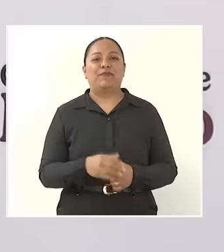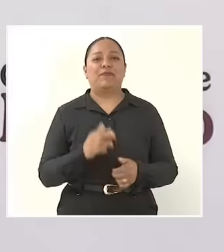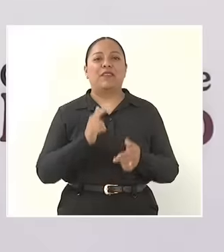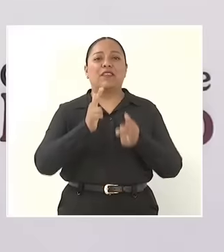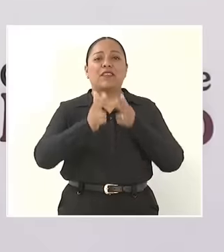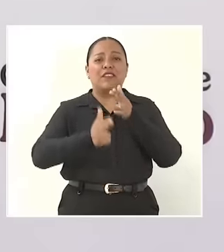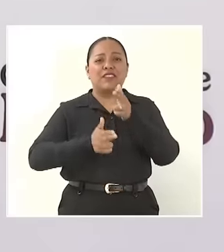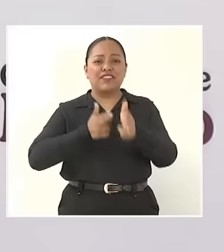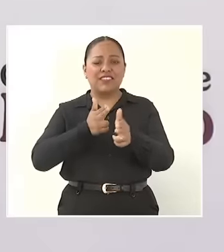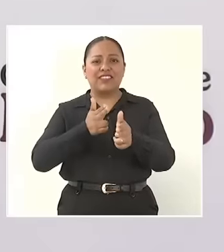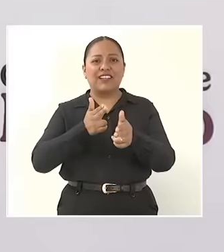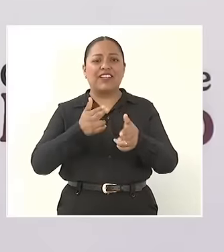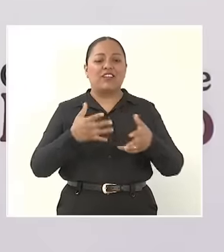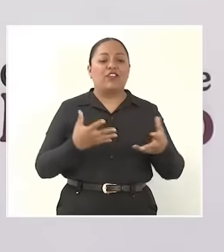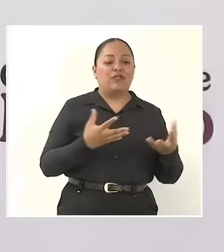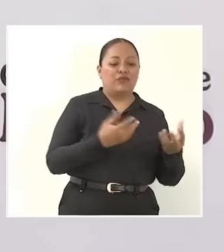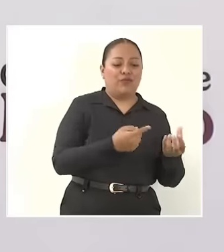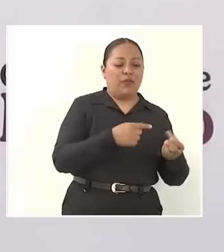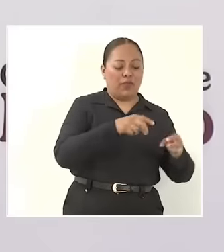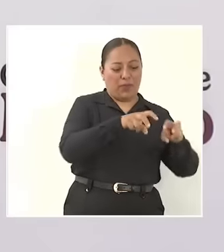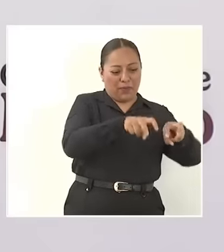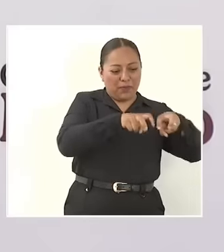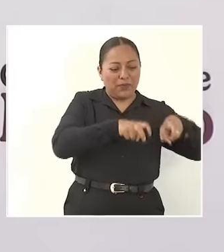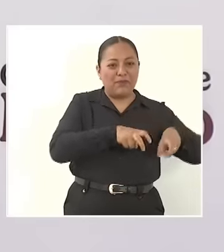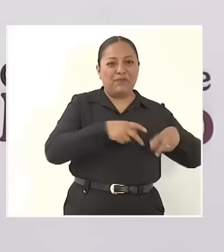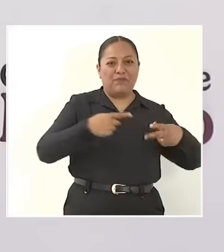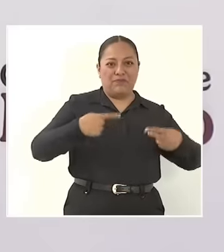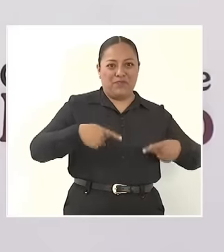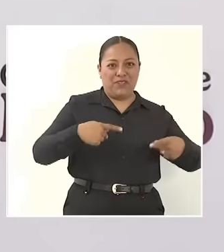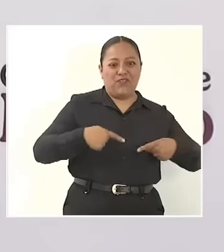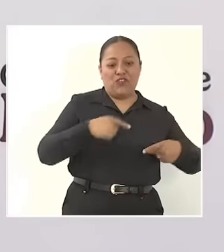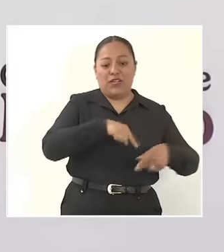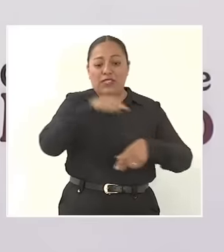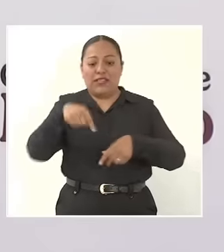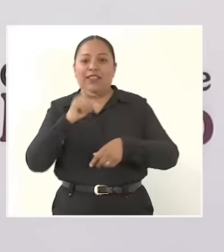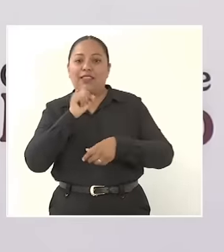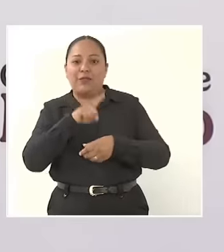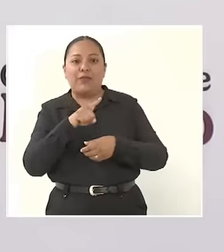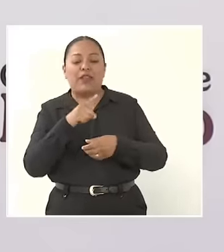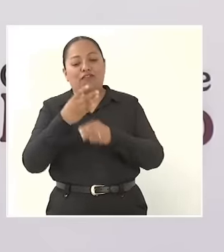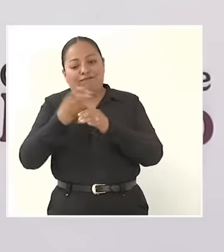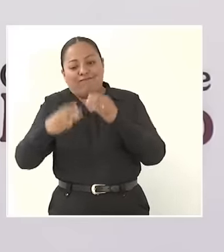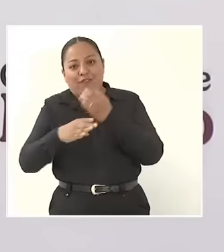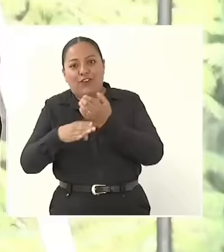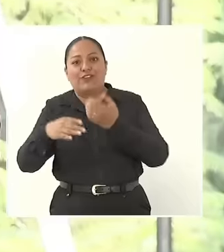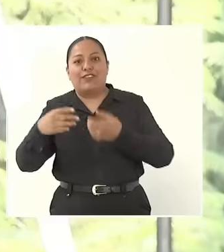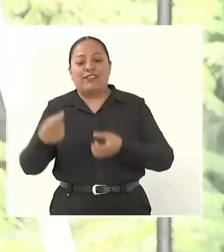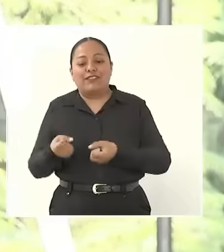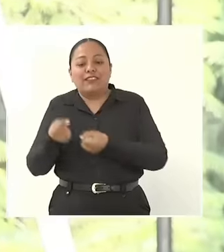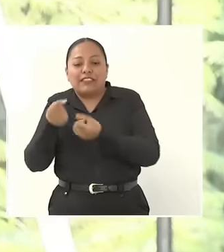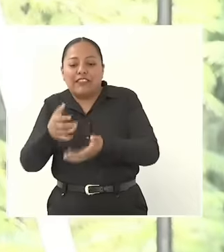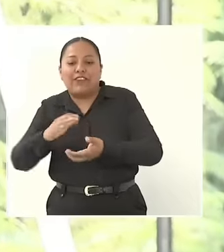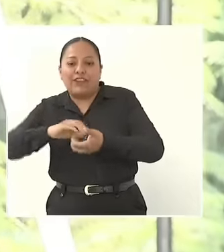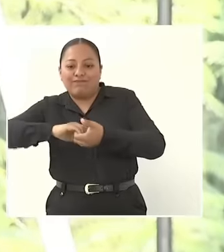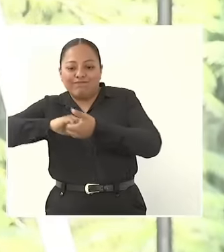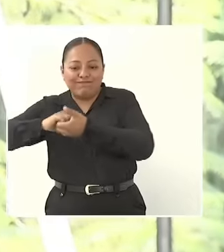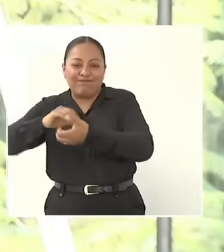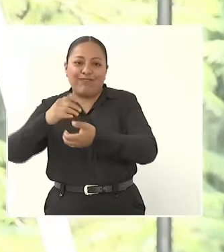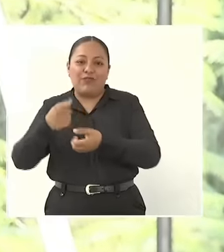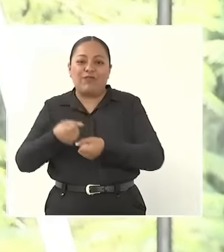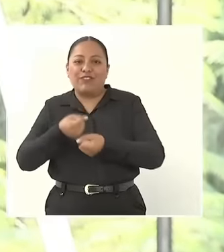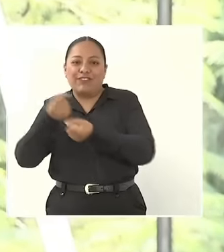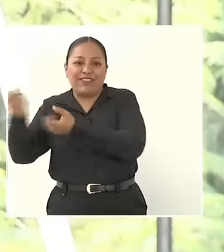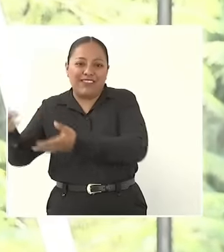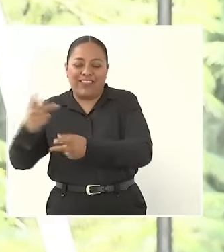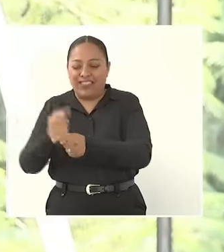a las de carga van a convertir esto en un corredor ferroviario especializado. Se emplearán rieles de acero de gran calidad